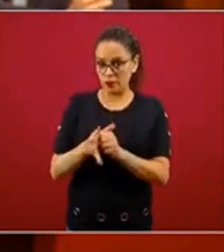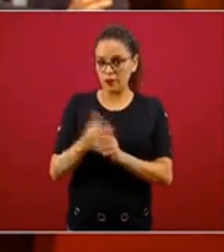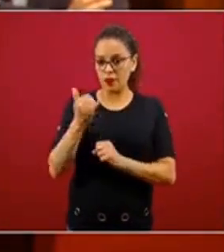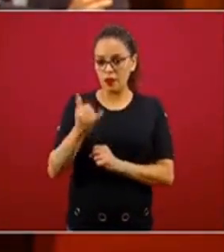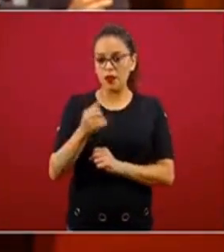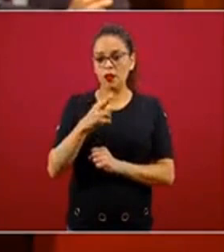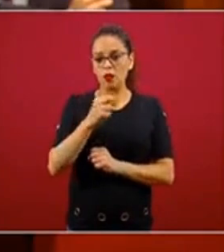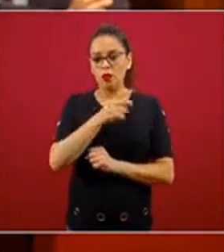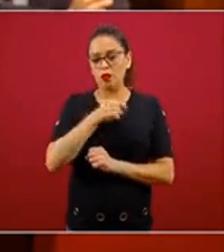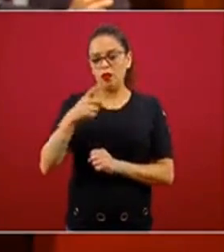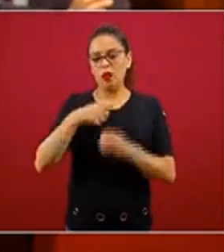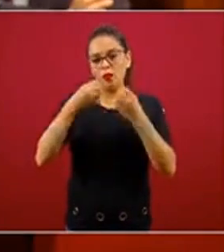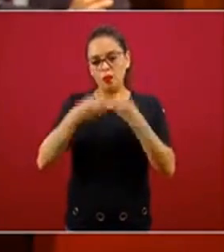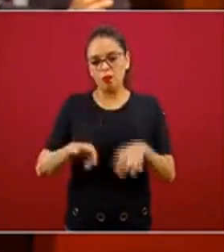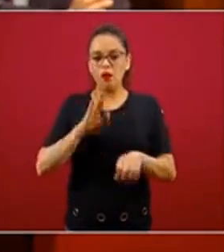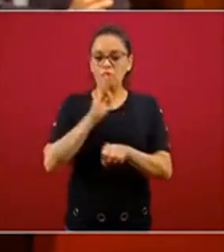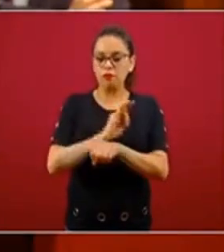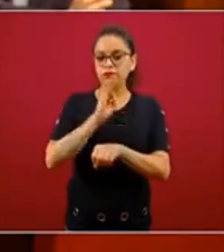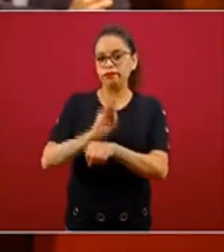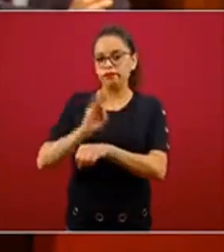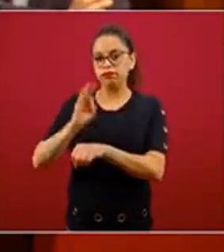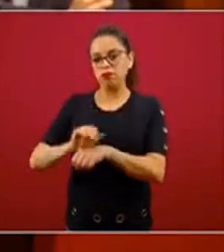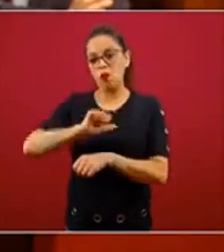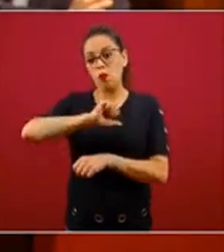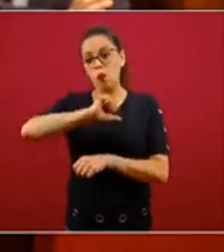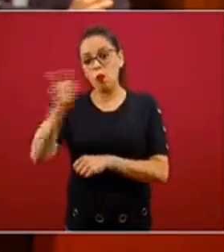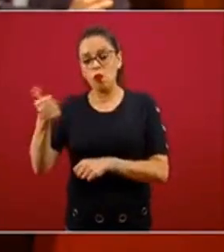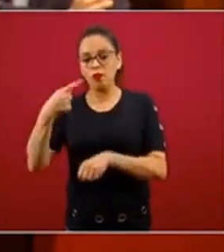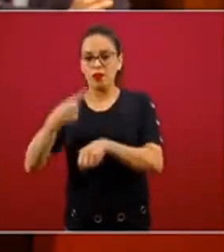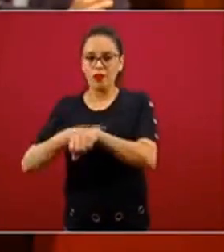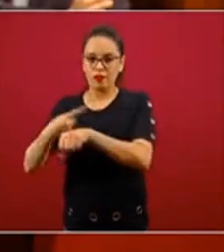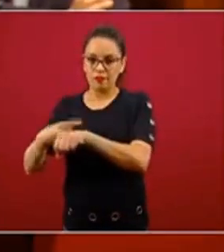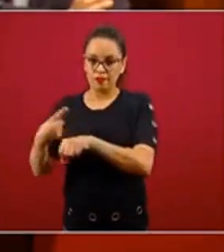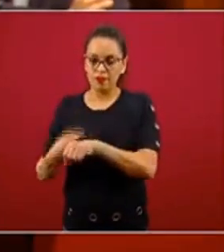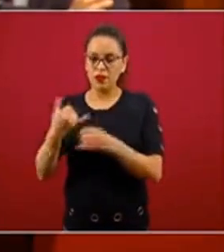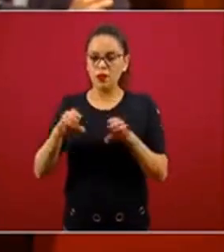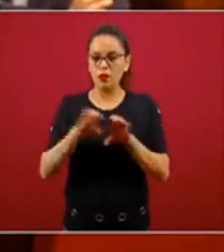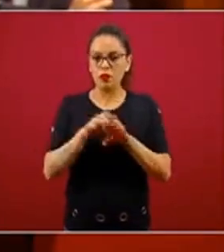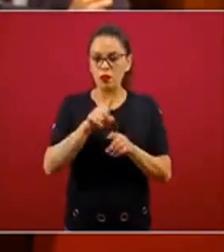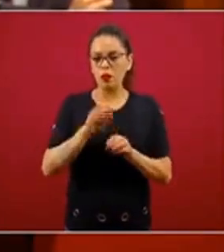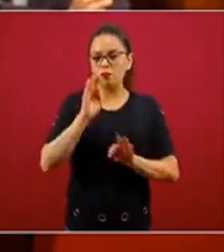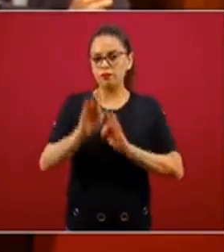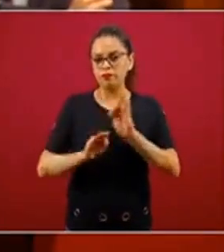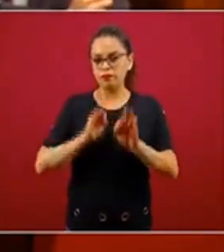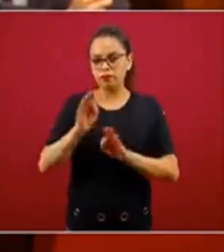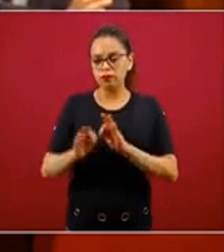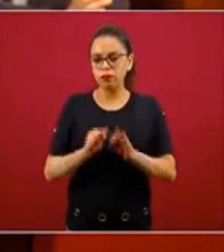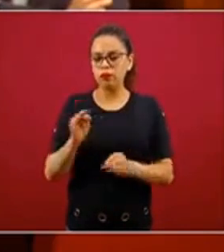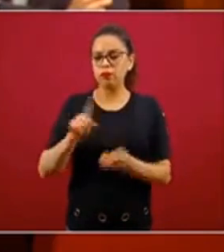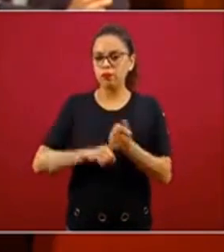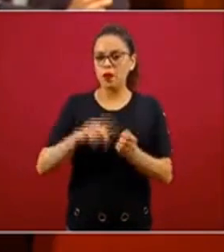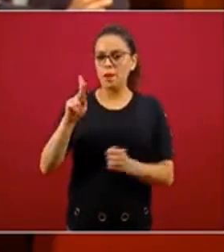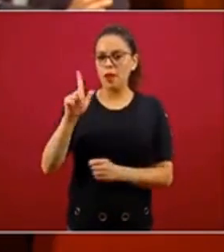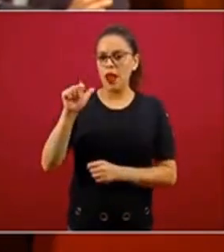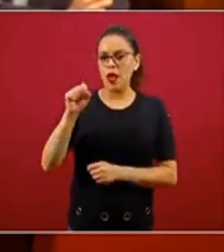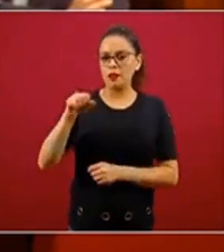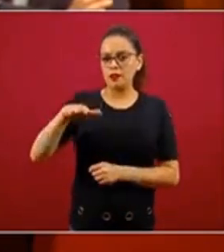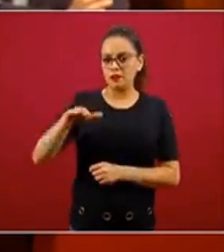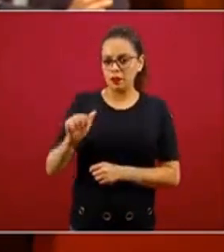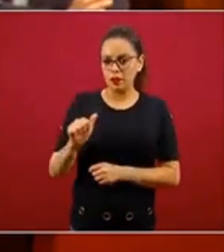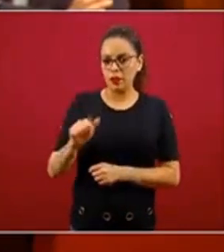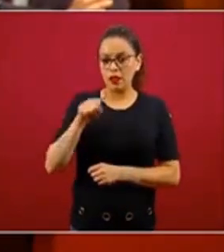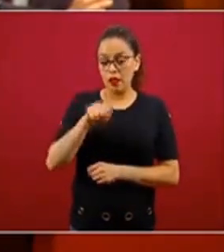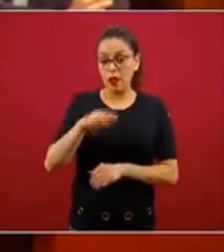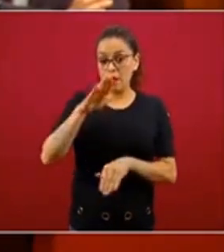con las otras. Y si nos podría detallar un poco más acerca de el tratamiento con plasma, que es el que aparentemente tiene